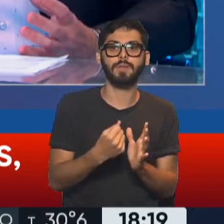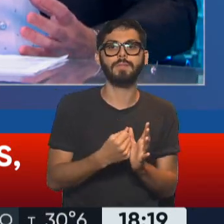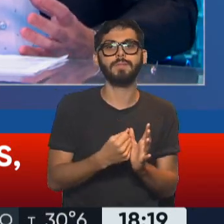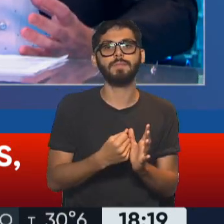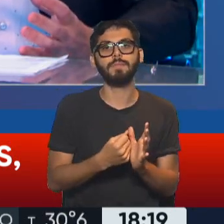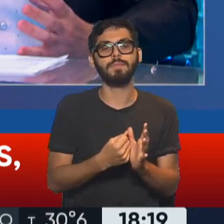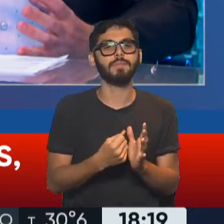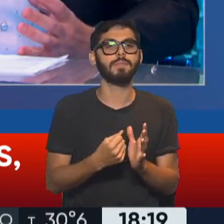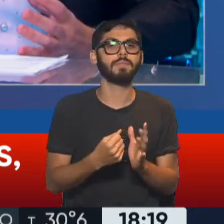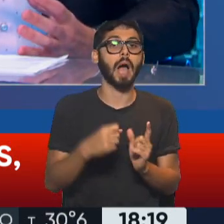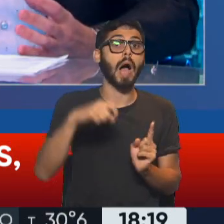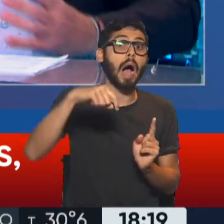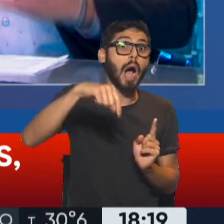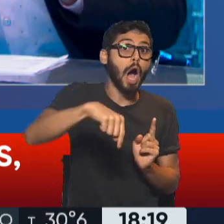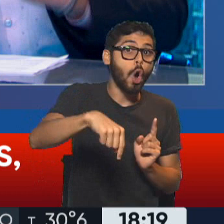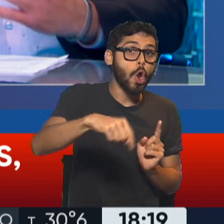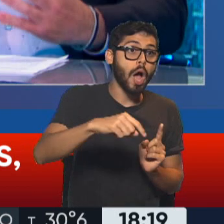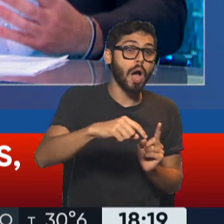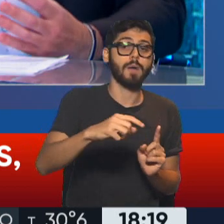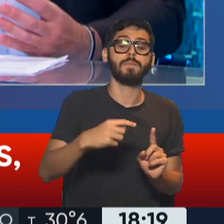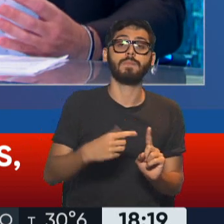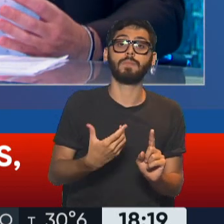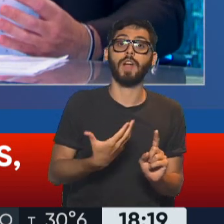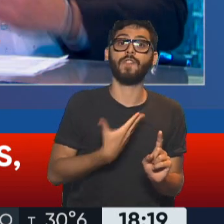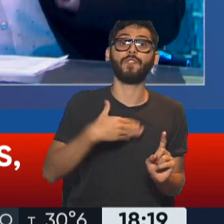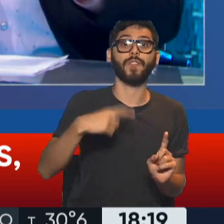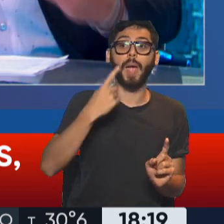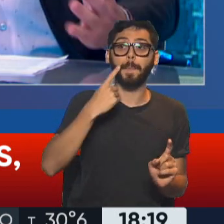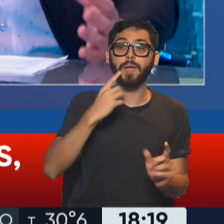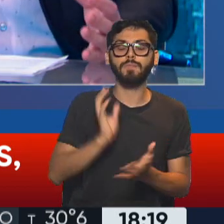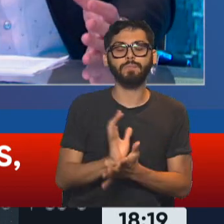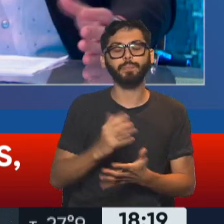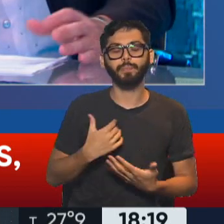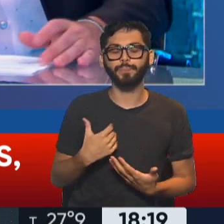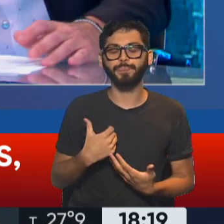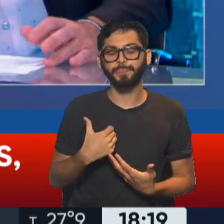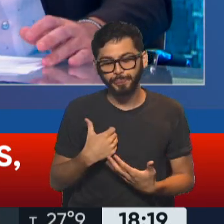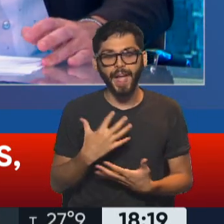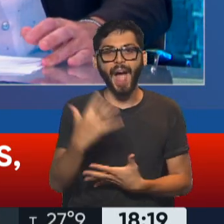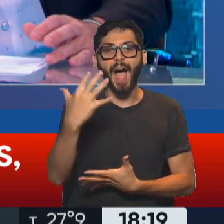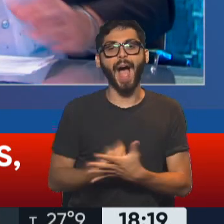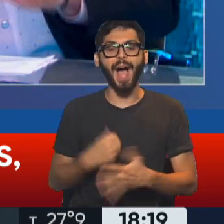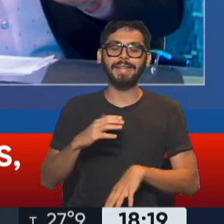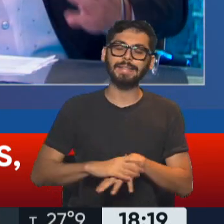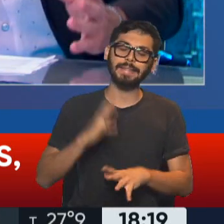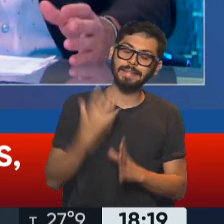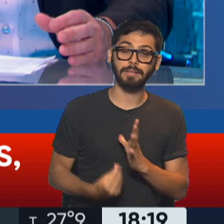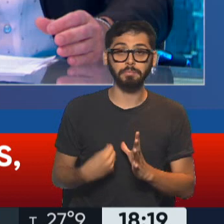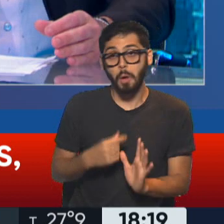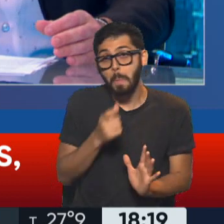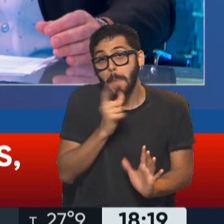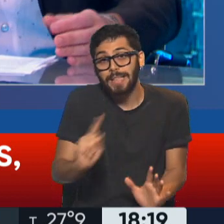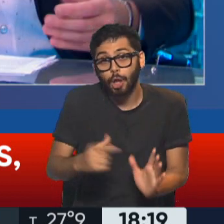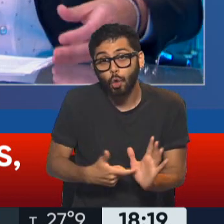FMI que negoció haciéndose cargo de la irresponsabilidad que fue otorgar el préstamo más grande de su